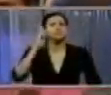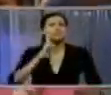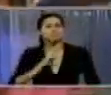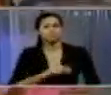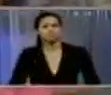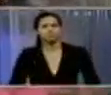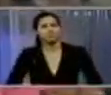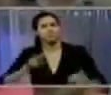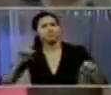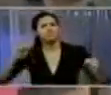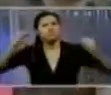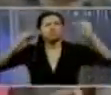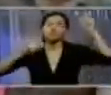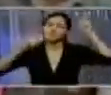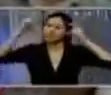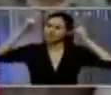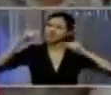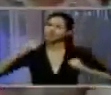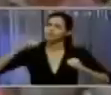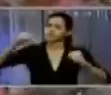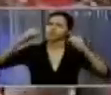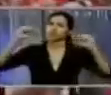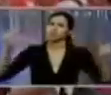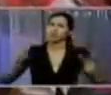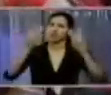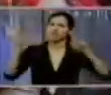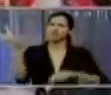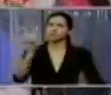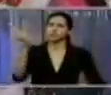de Chávez, victoria de Venezuela.